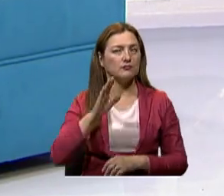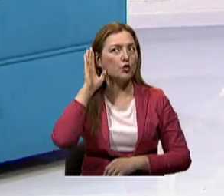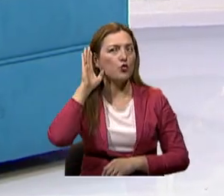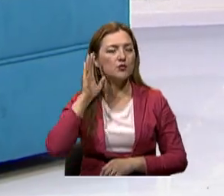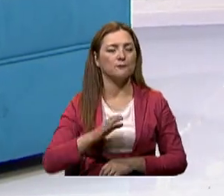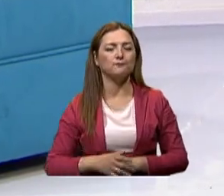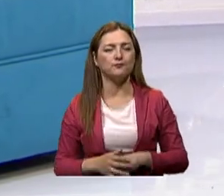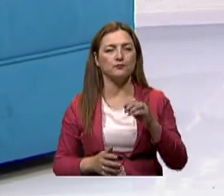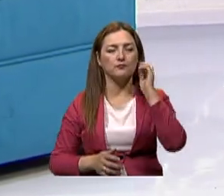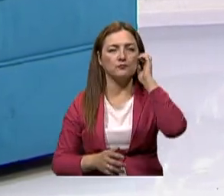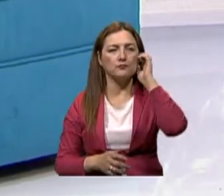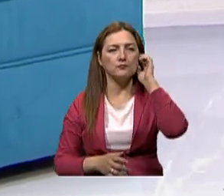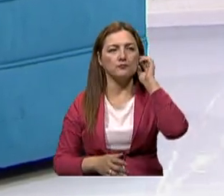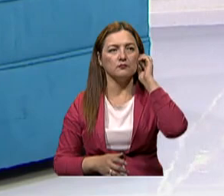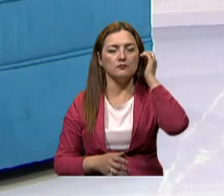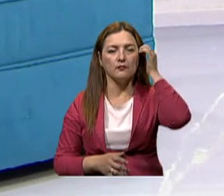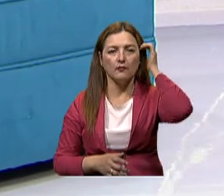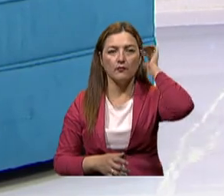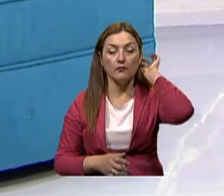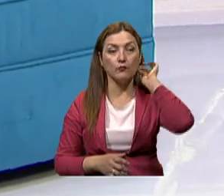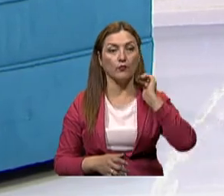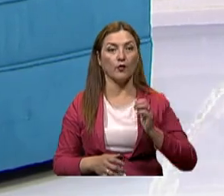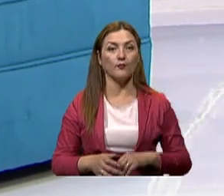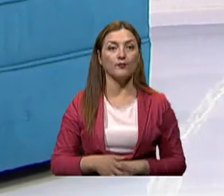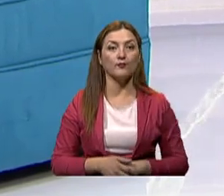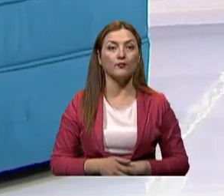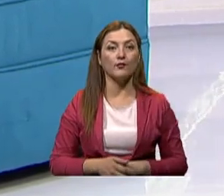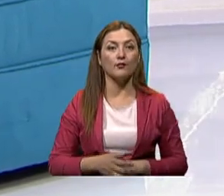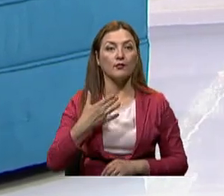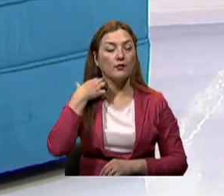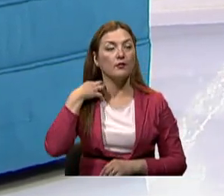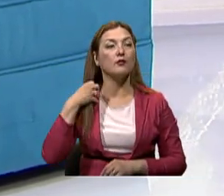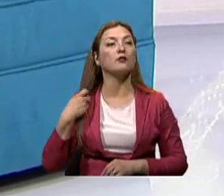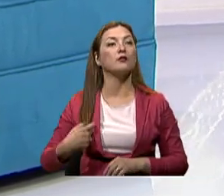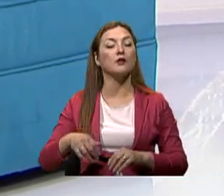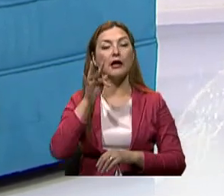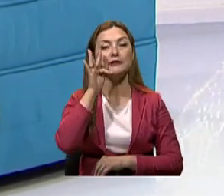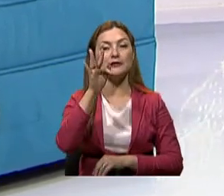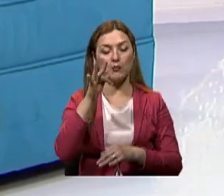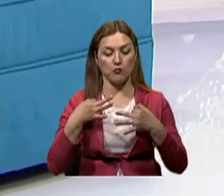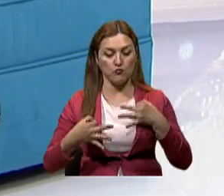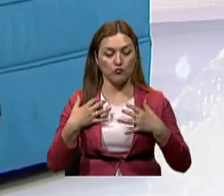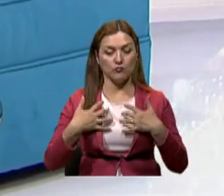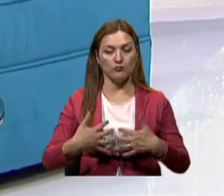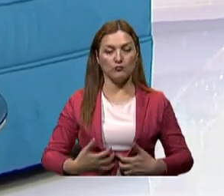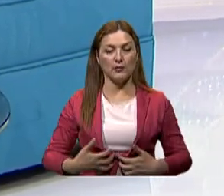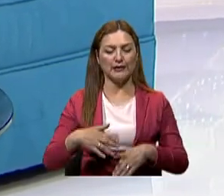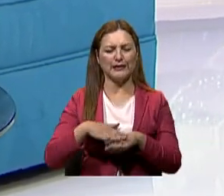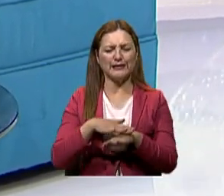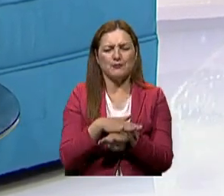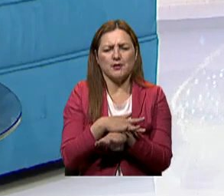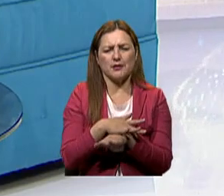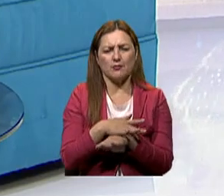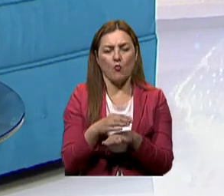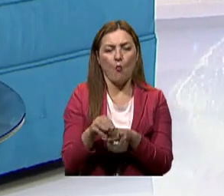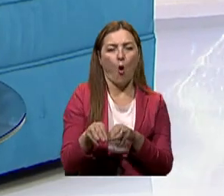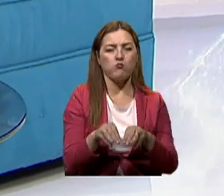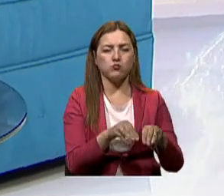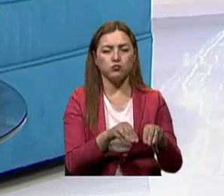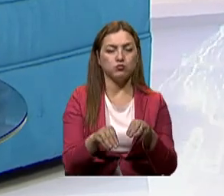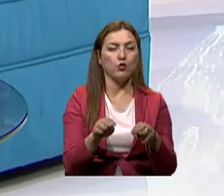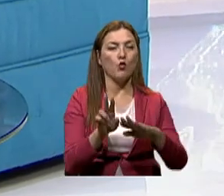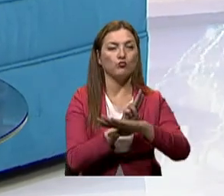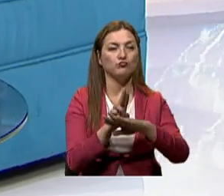aparatito. Además de eso del examen físico, hacemos la sensibilidad y la motricidad en estos pacientes. Entonces, con eso utilizamos